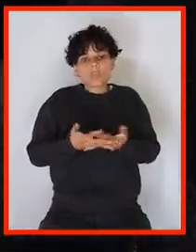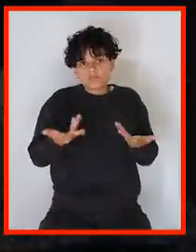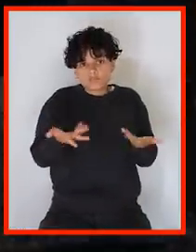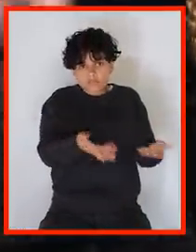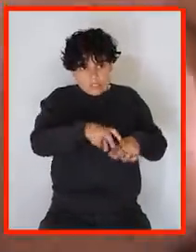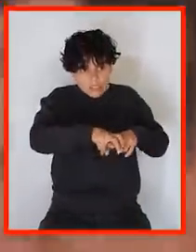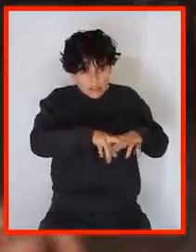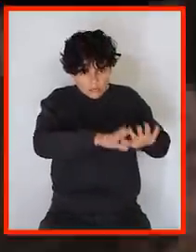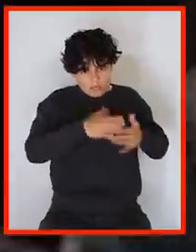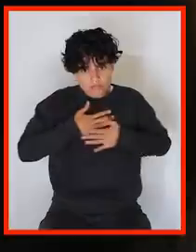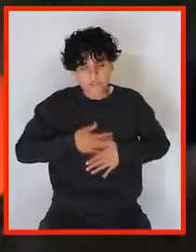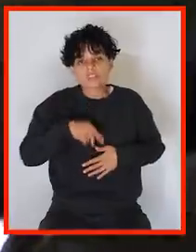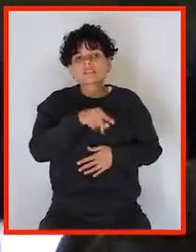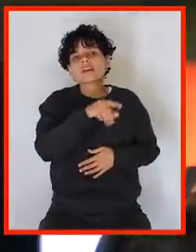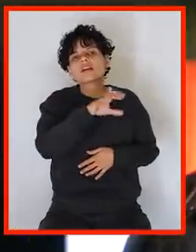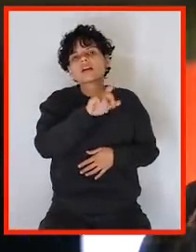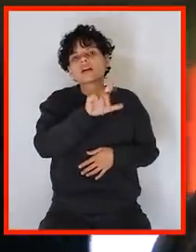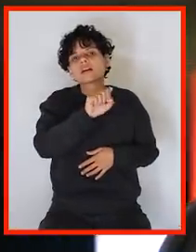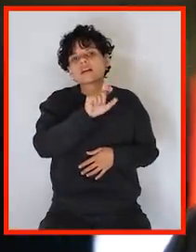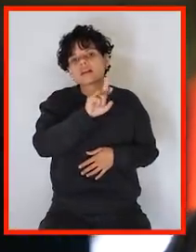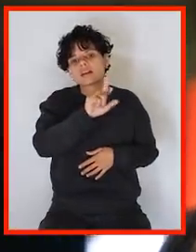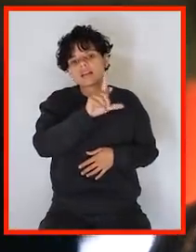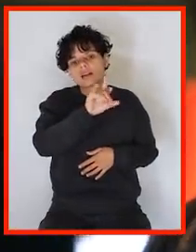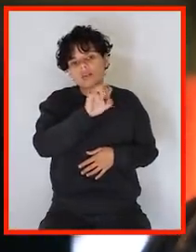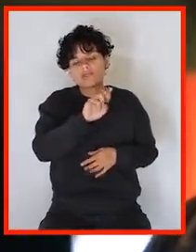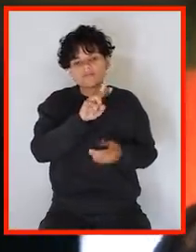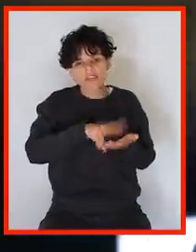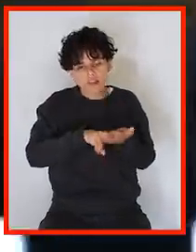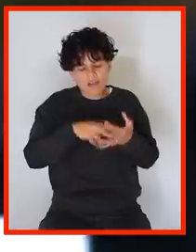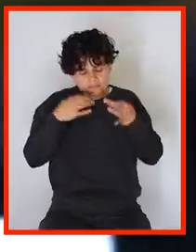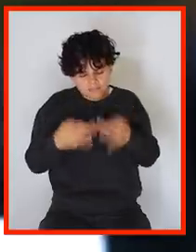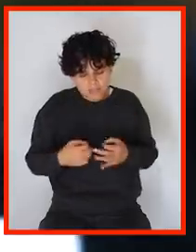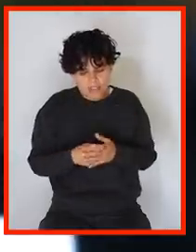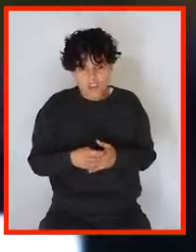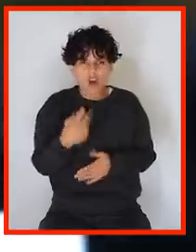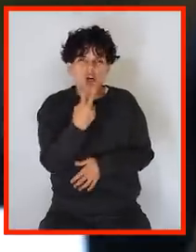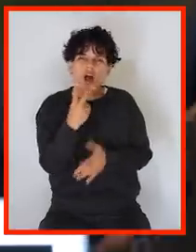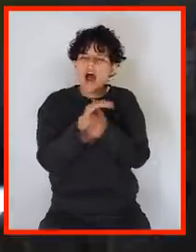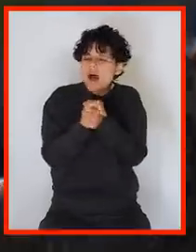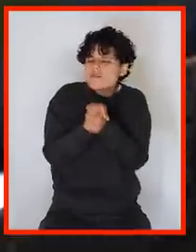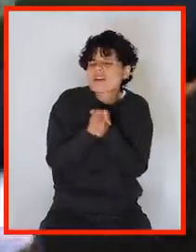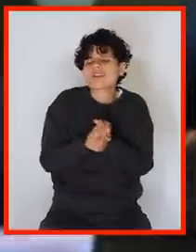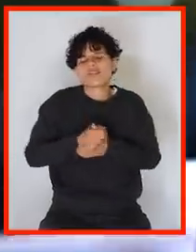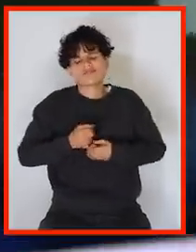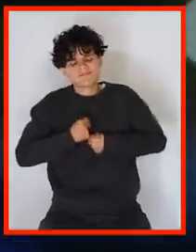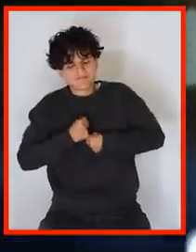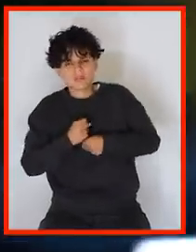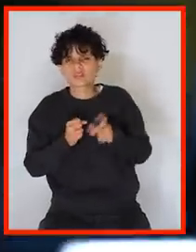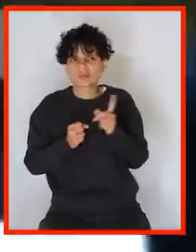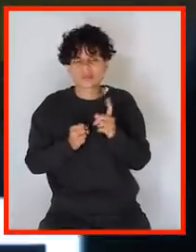Tan... Siéntate, hermano. Con el Claudio. Puta, no te puedo decirte que éramos como... Ay, qué amigos que